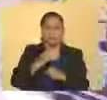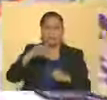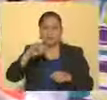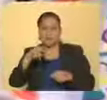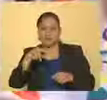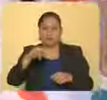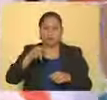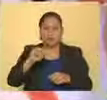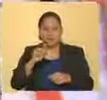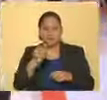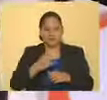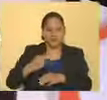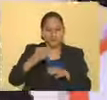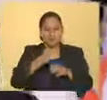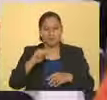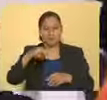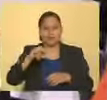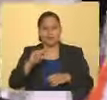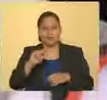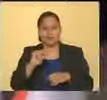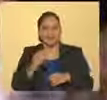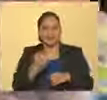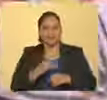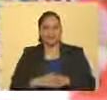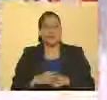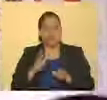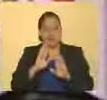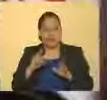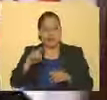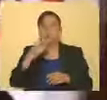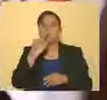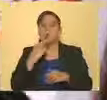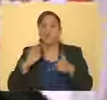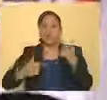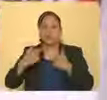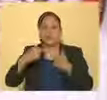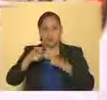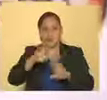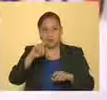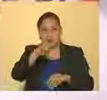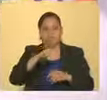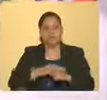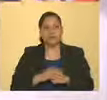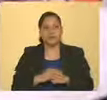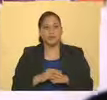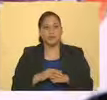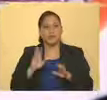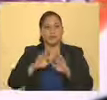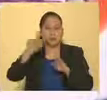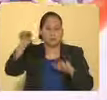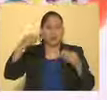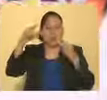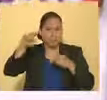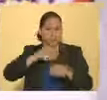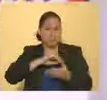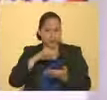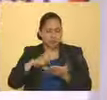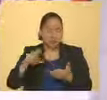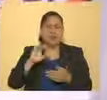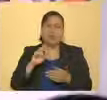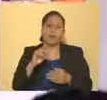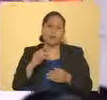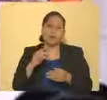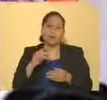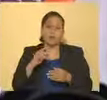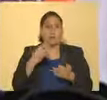Con Ana Cati, bate que bate. Aquí tenemos ya el dulce de leche como tal. Lo podemos encontrar en el mercado así. Y en el caso